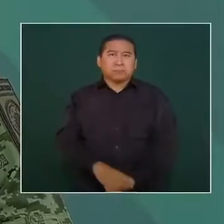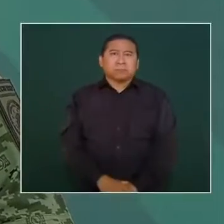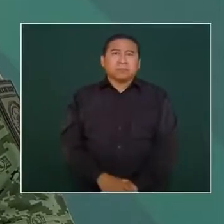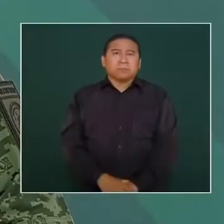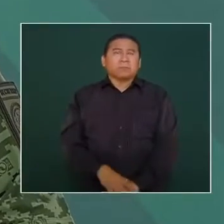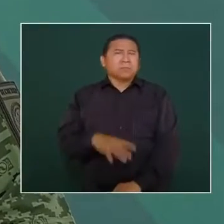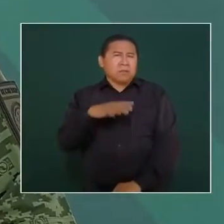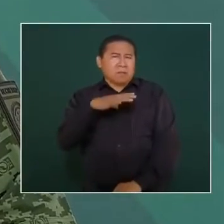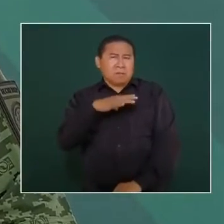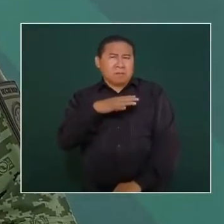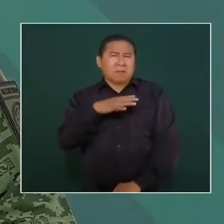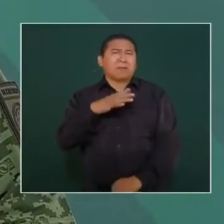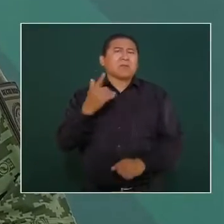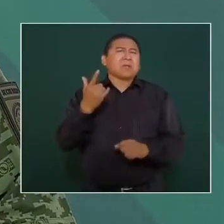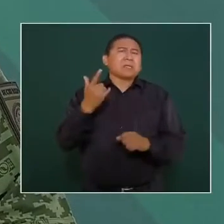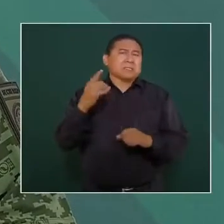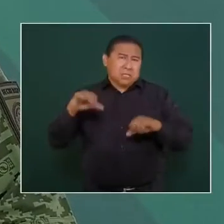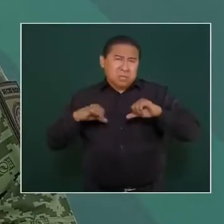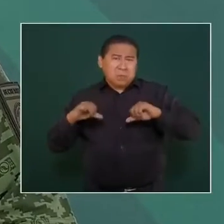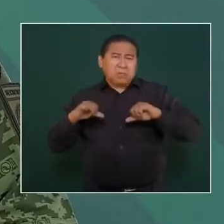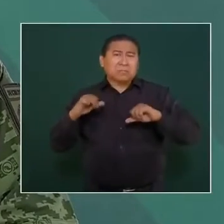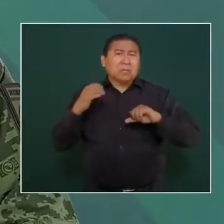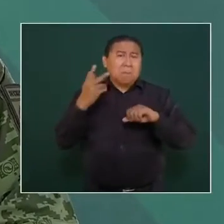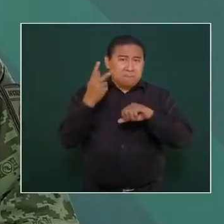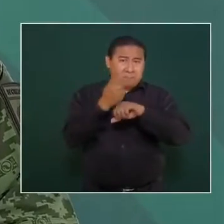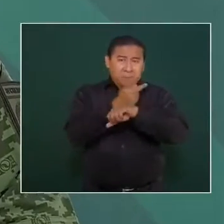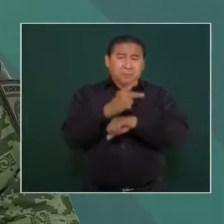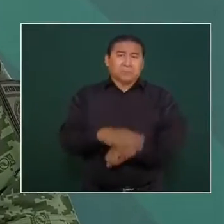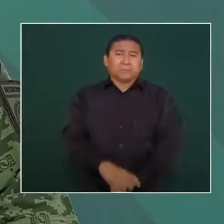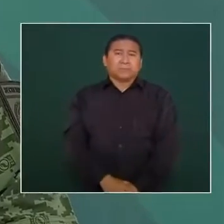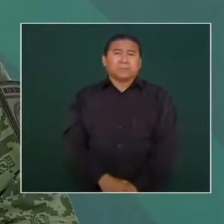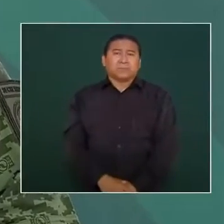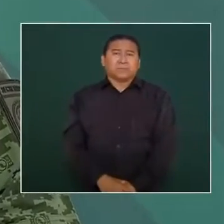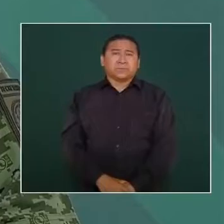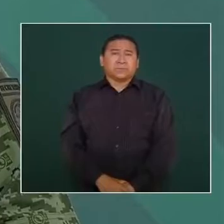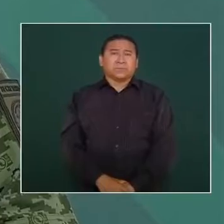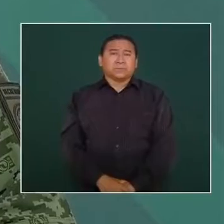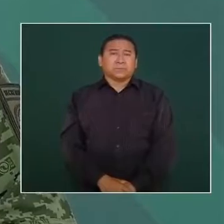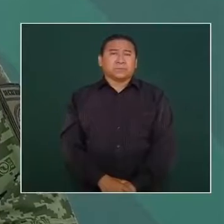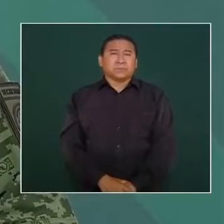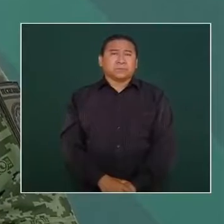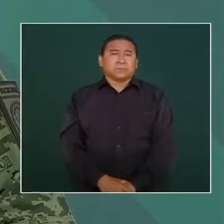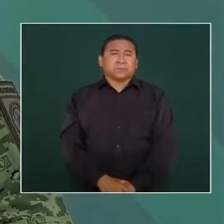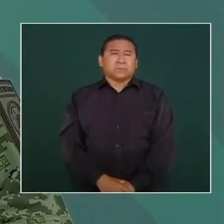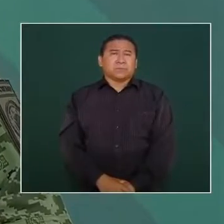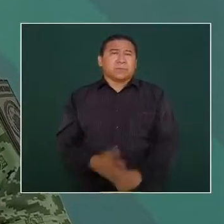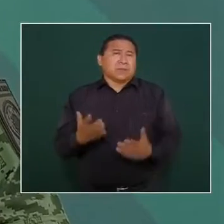habido algunos eventos que se han identificado donde han llegado